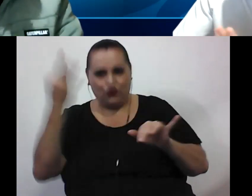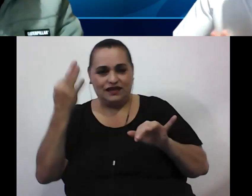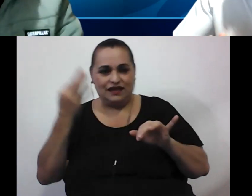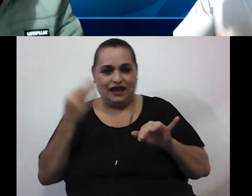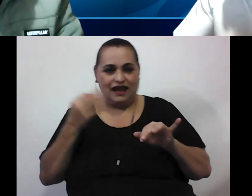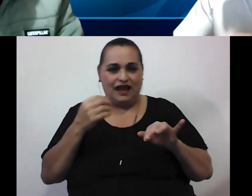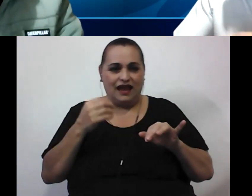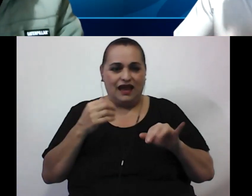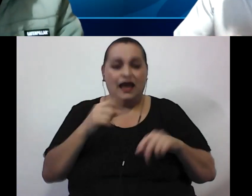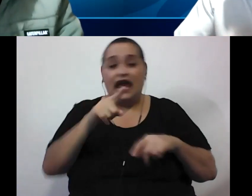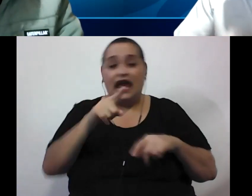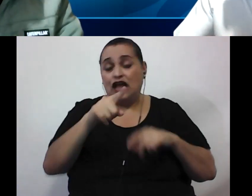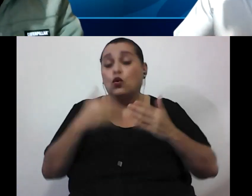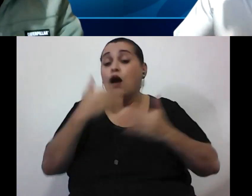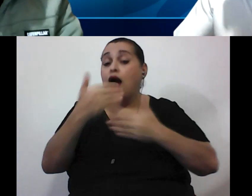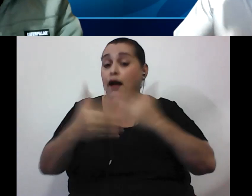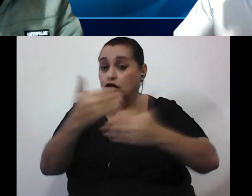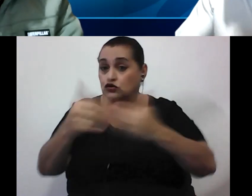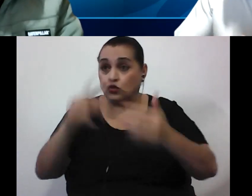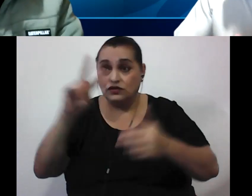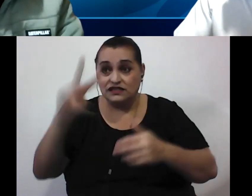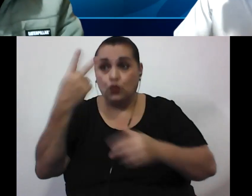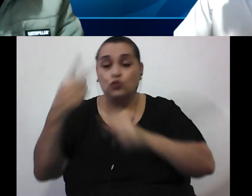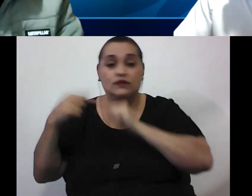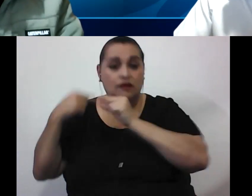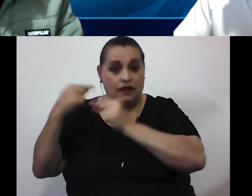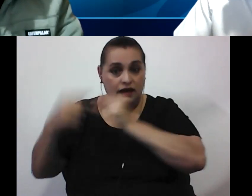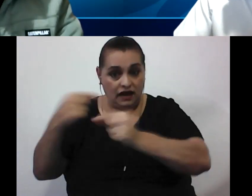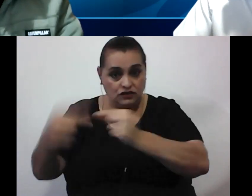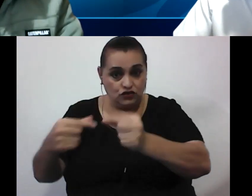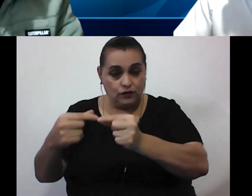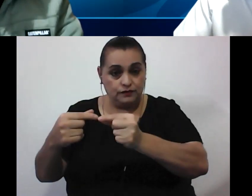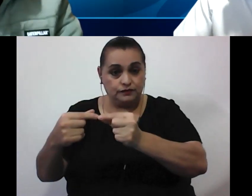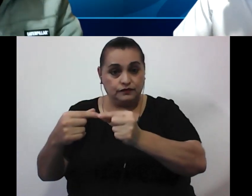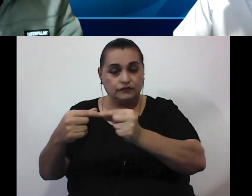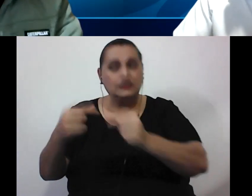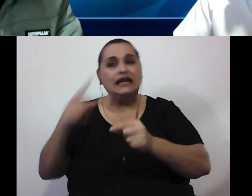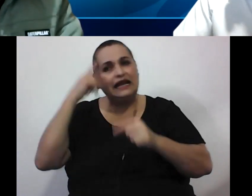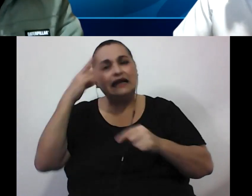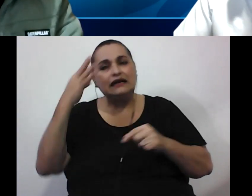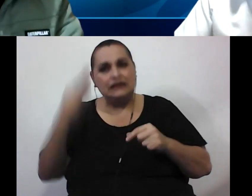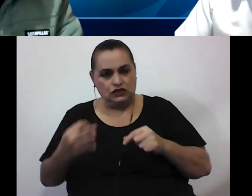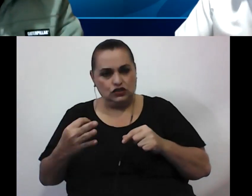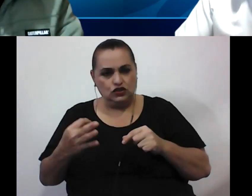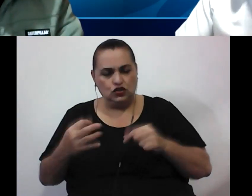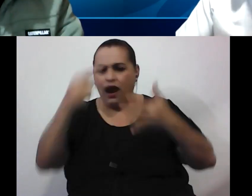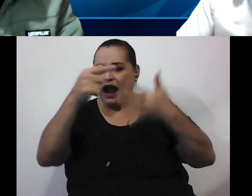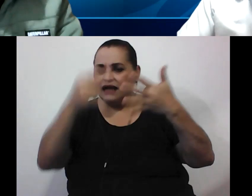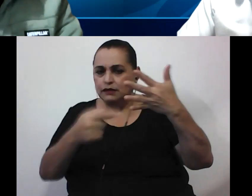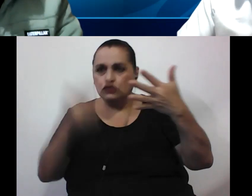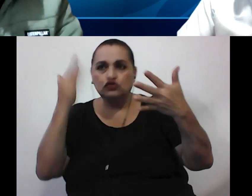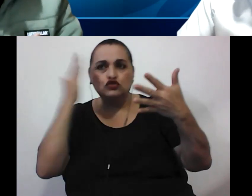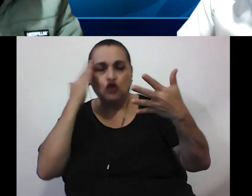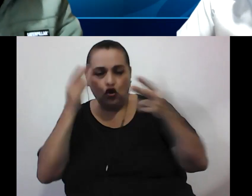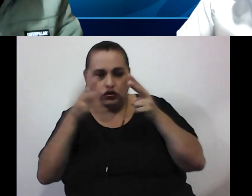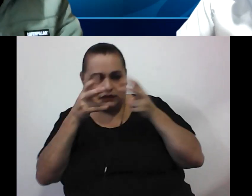luego avanzó una segunda generación. La segunda generación consideró los aspectos cognitivos,